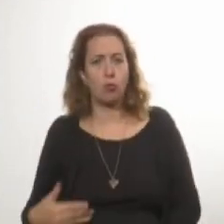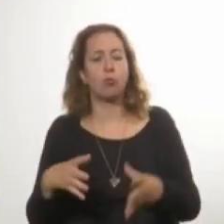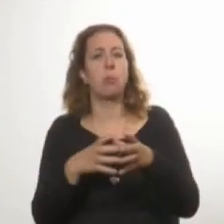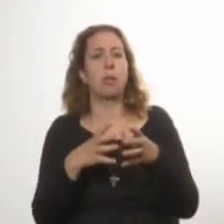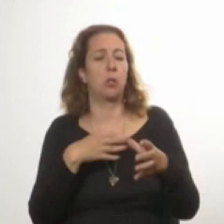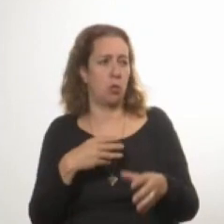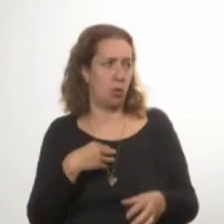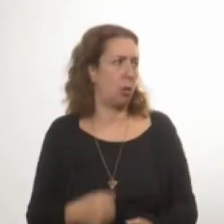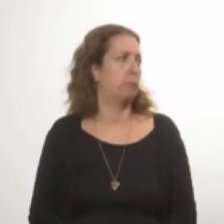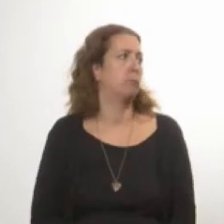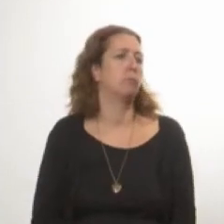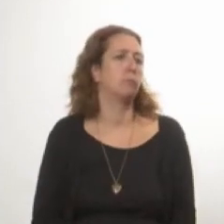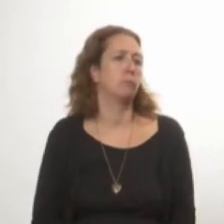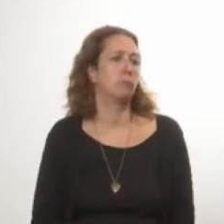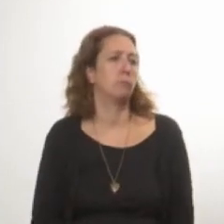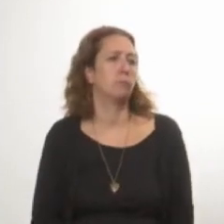Nacional.